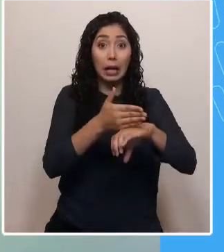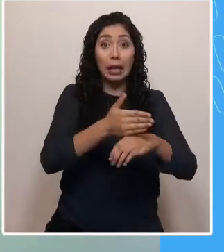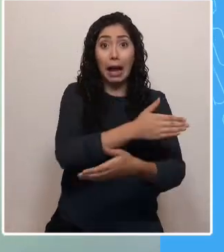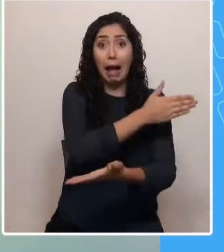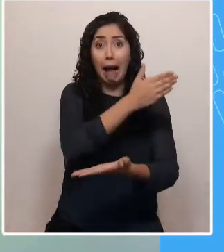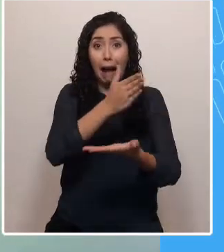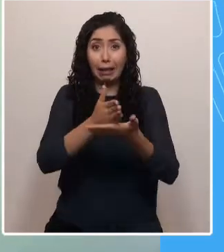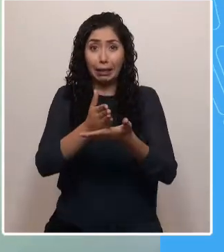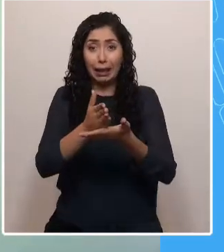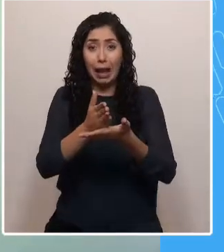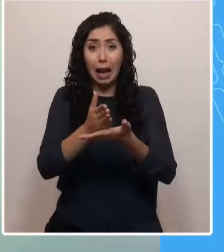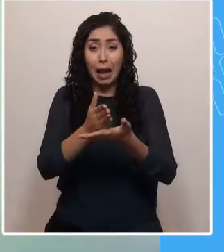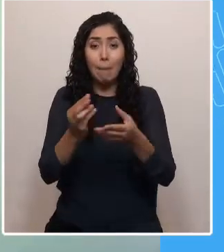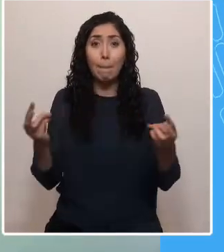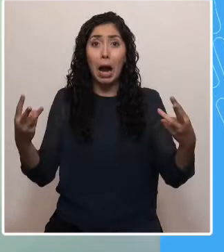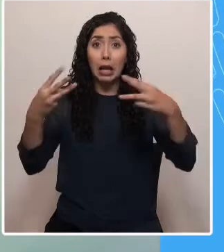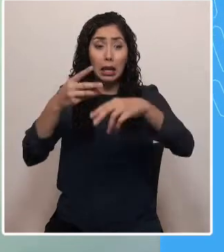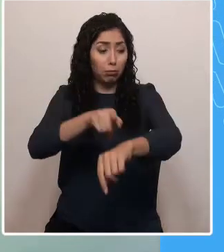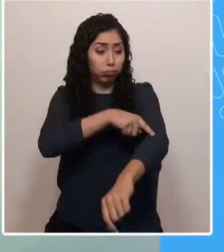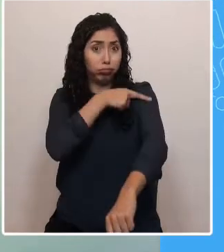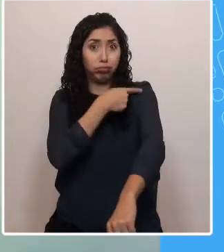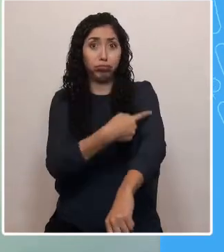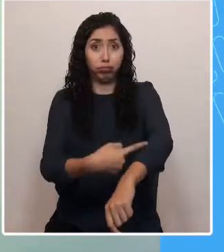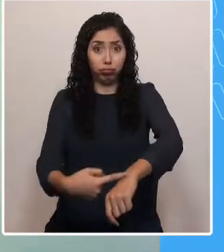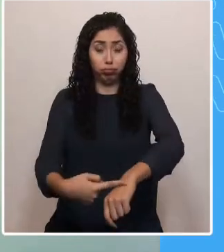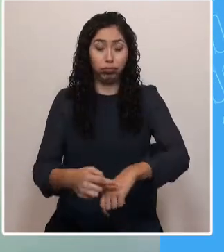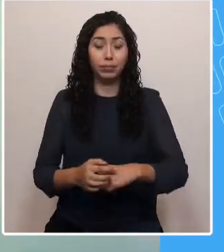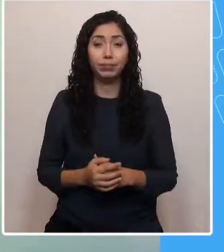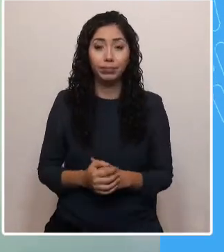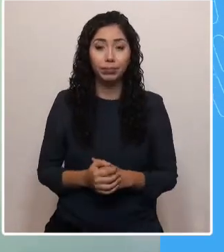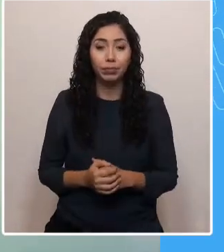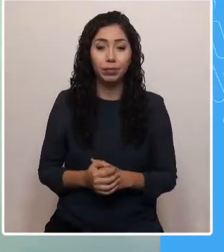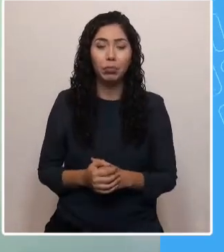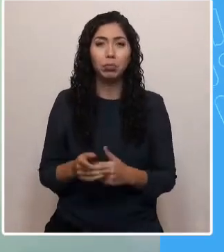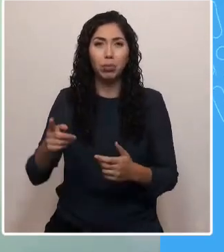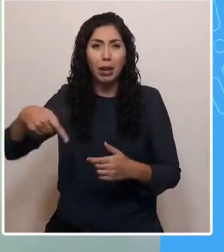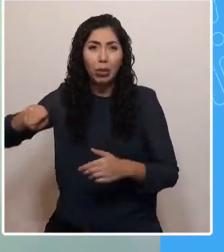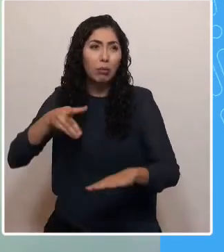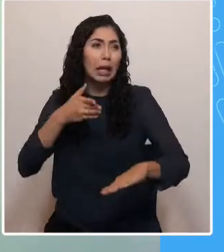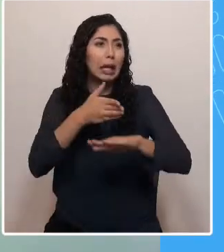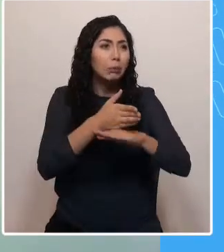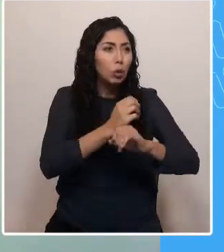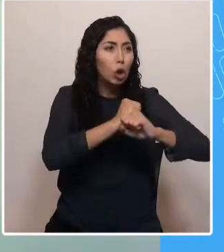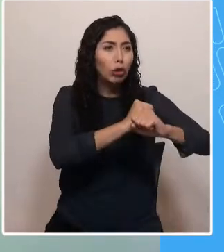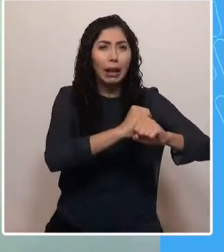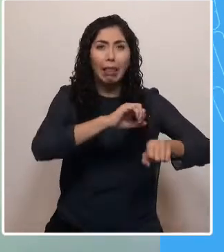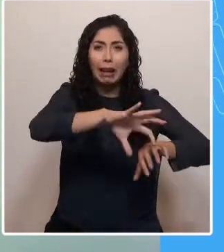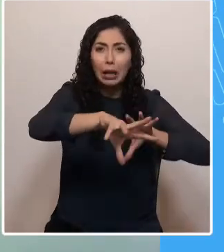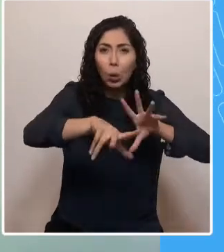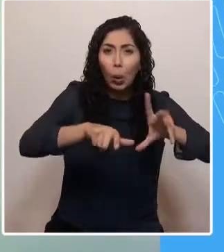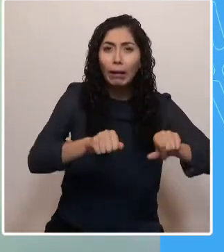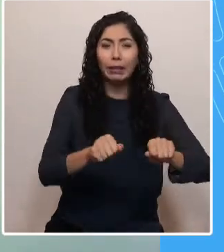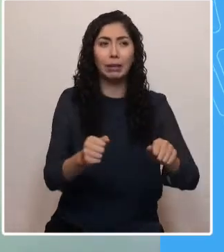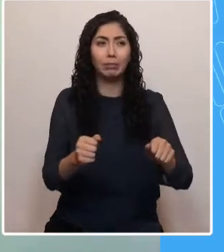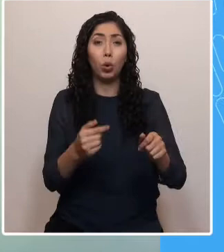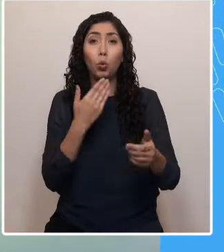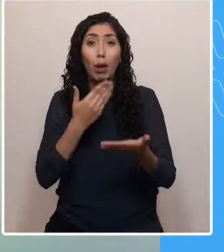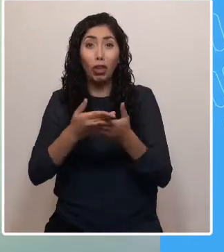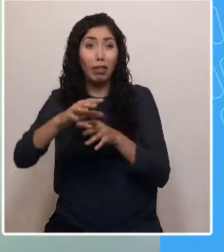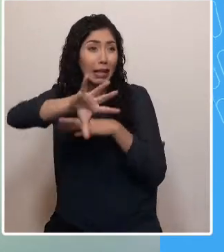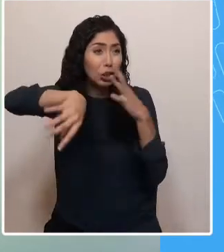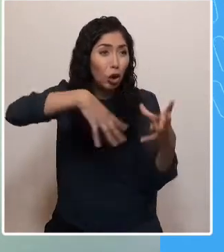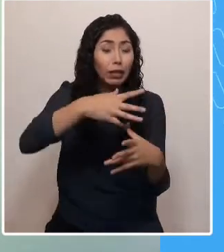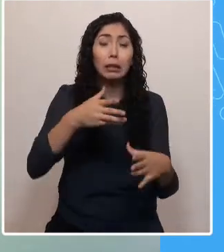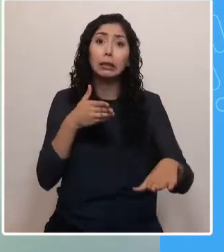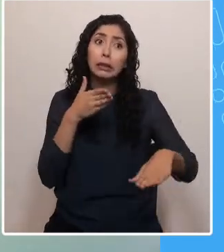donde ningún otro chileno quiere ir, a combatir al delincuente, a hacerse cargo de los desórdenes públicos, a consolar a las